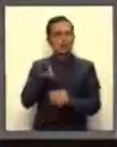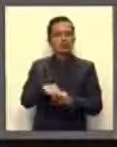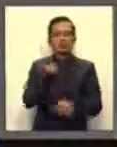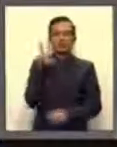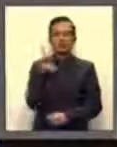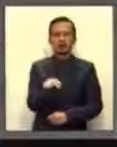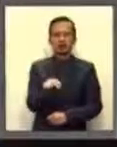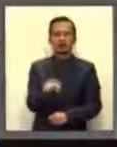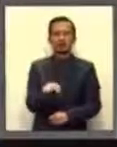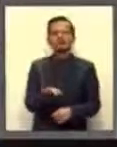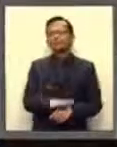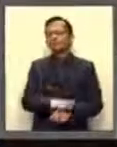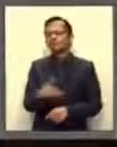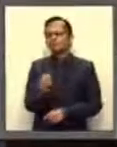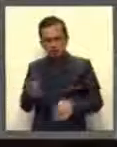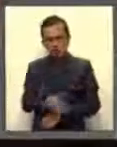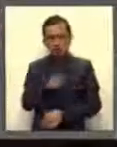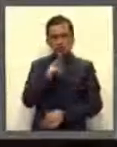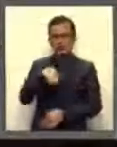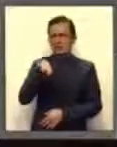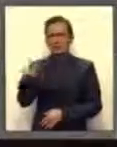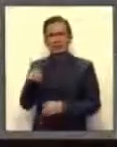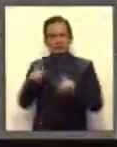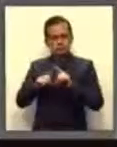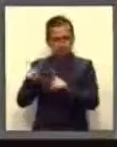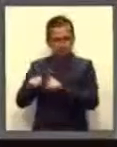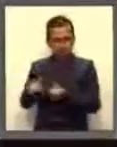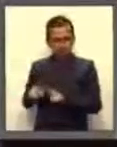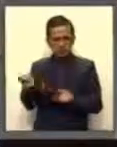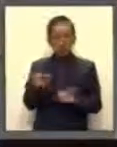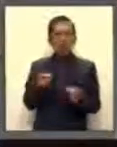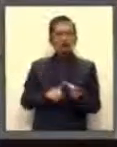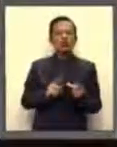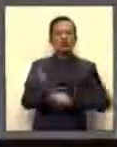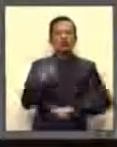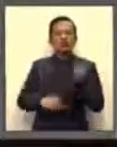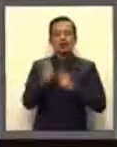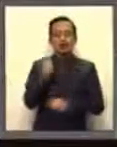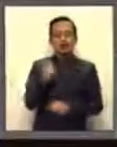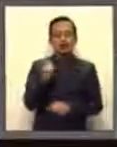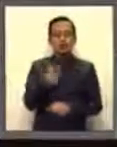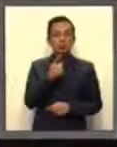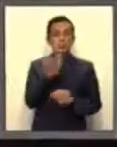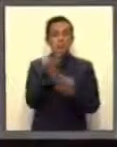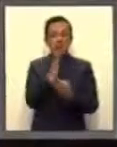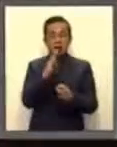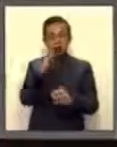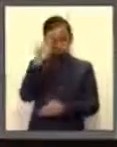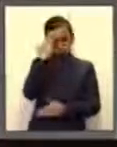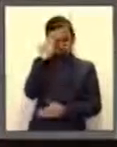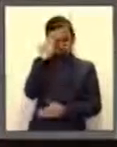también queremos que abone no solamente a obligaciones y derechos, sino también que sepan los educandos que hay información a la que tienen